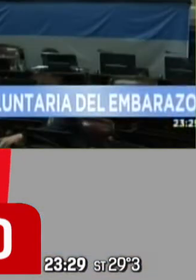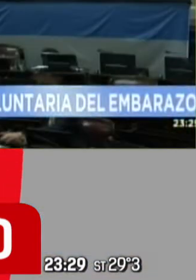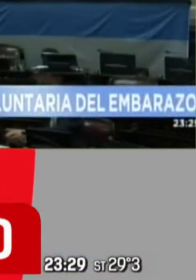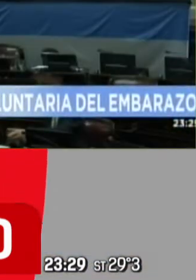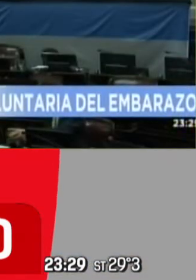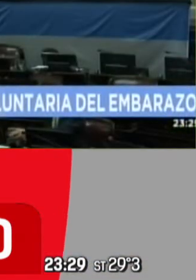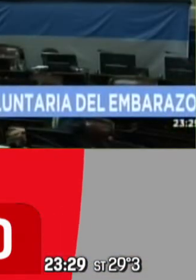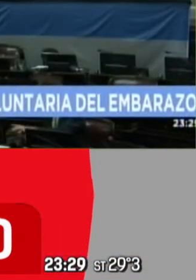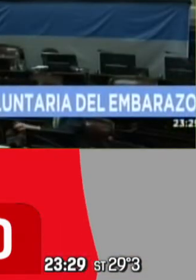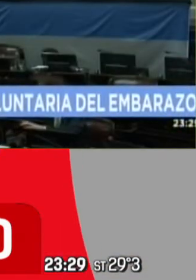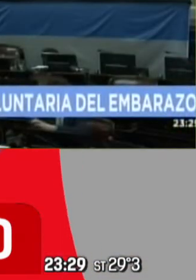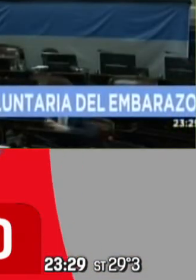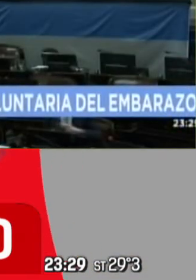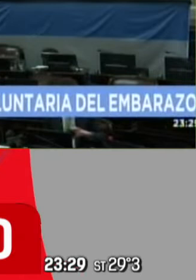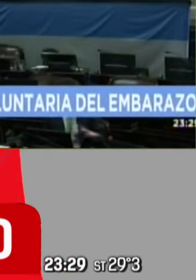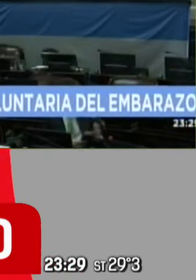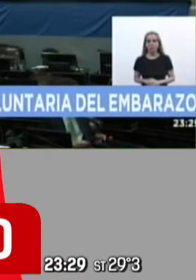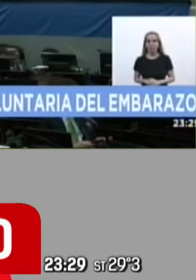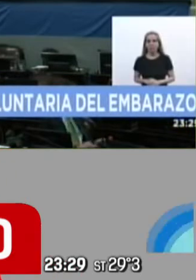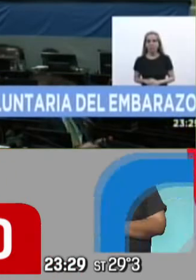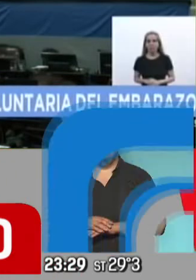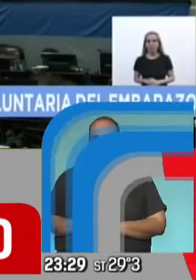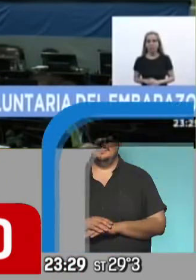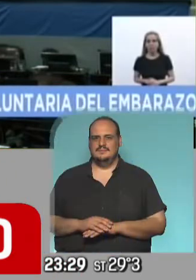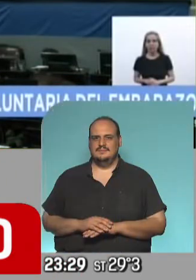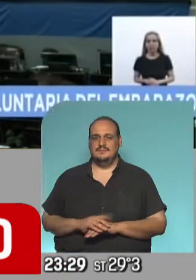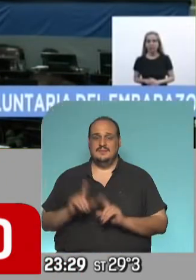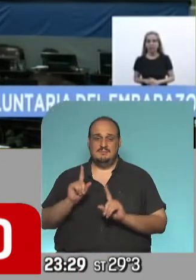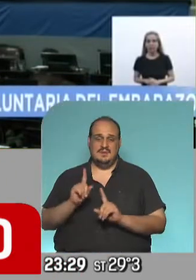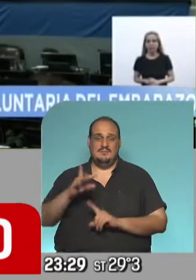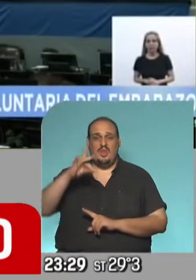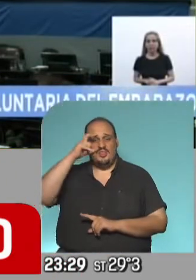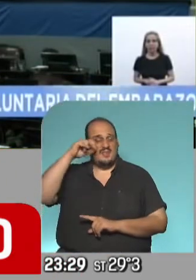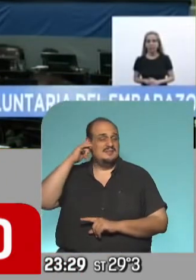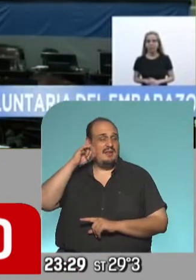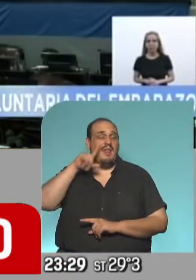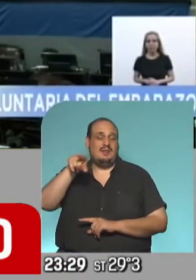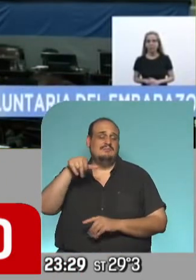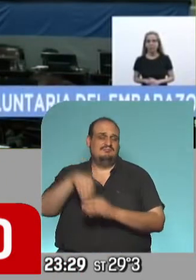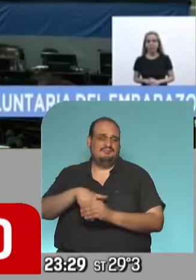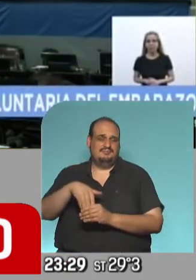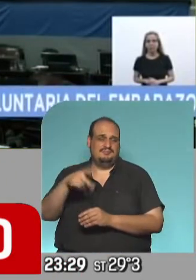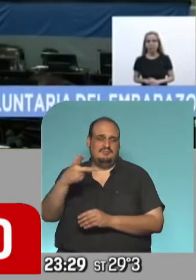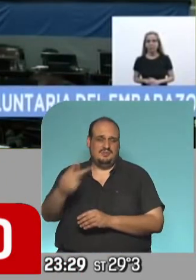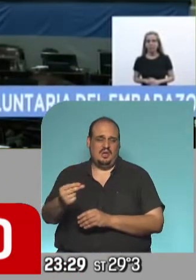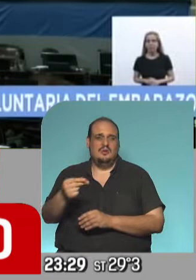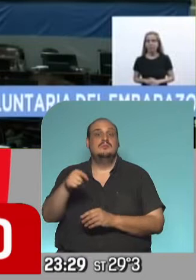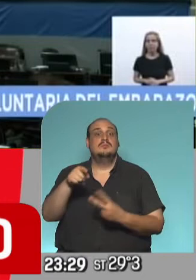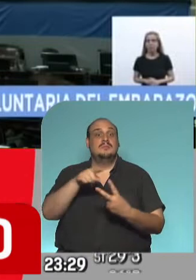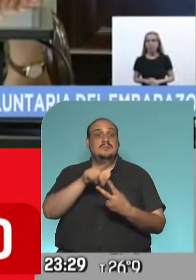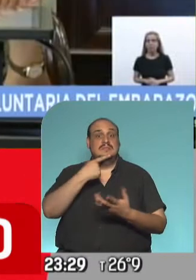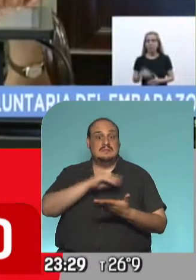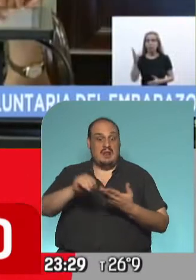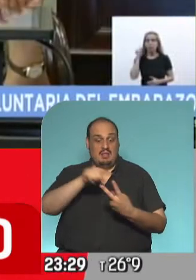Bien, ahí estaba entonces el consabido voto negativo de Angeli. Ahora viene Gladys González. Siguen sin aparecer los dos senadores que quedaron allí en el